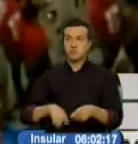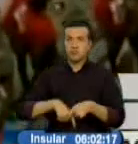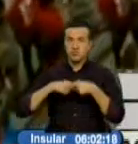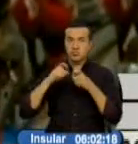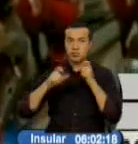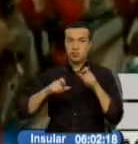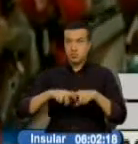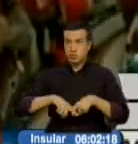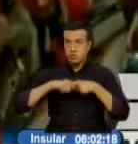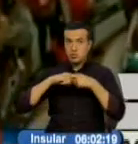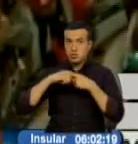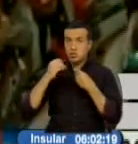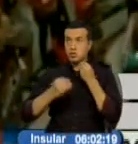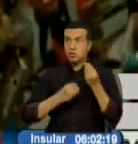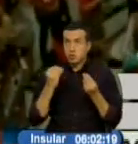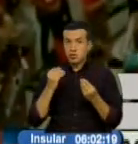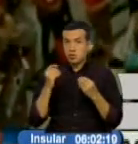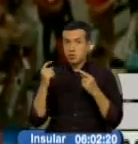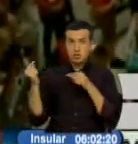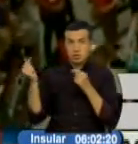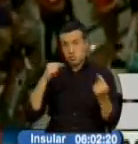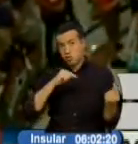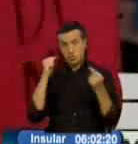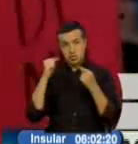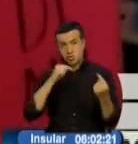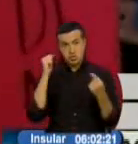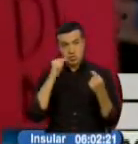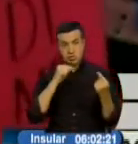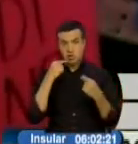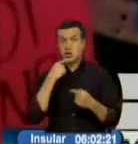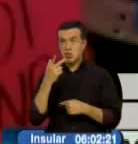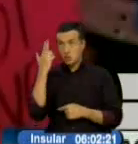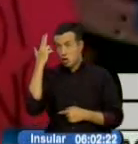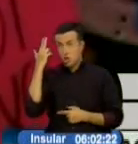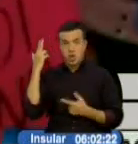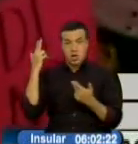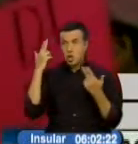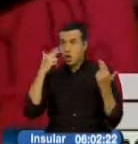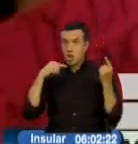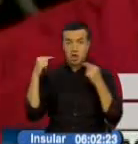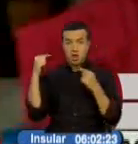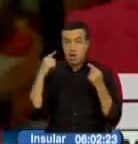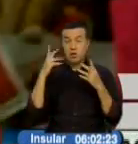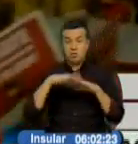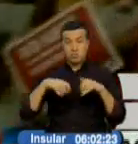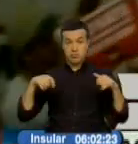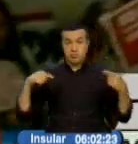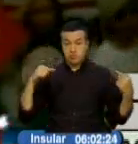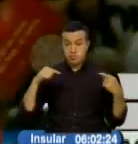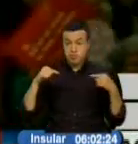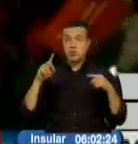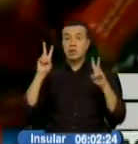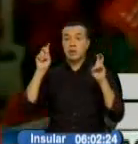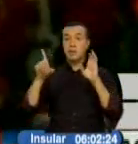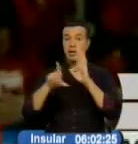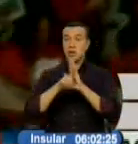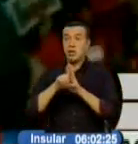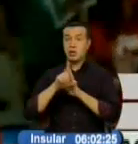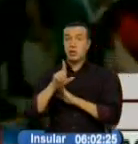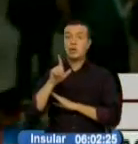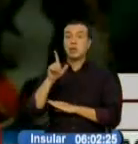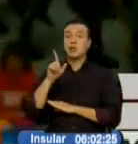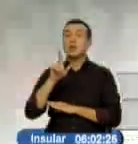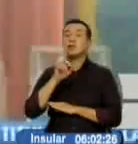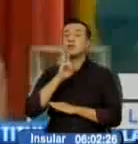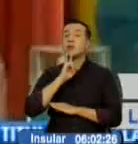los legisladores en el Pleno se enfrentaran e incluso amenazaran con usar armas, un hecho que demuestra la división sobre las políticas migratorias en Estados